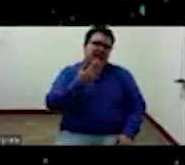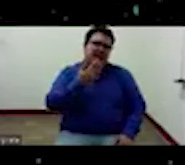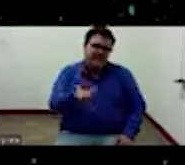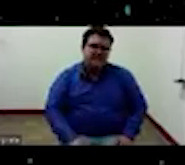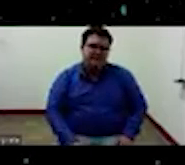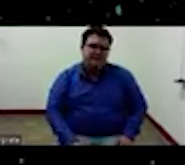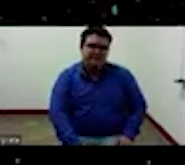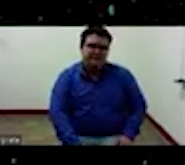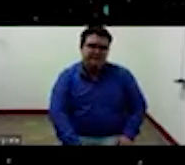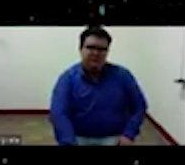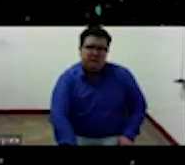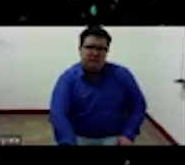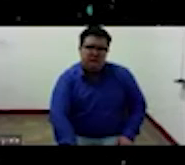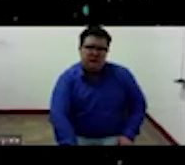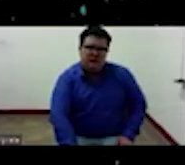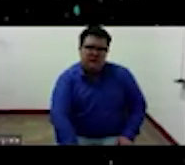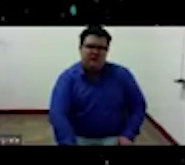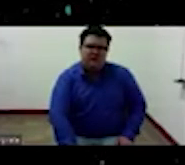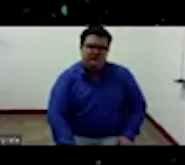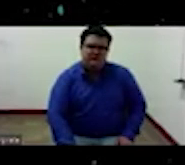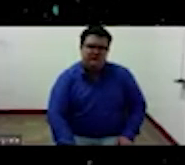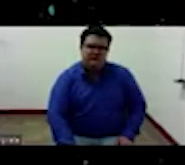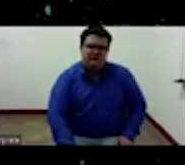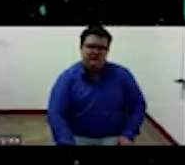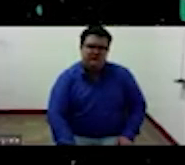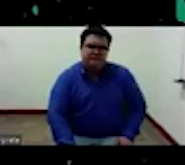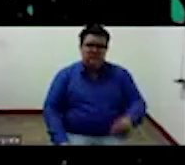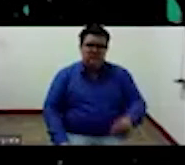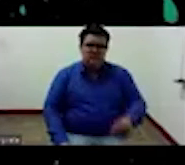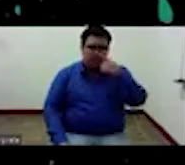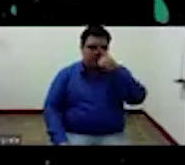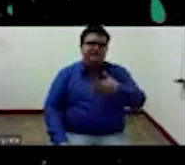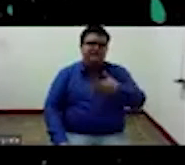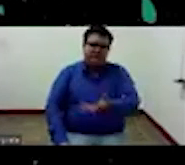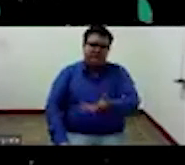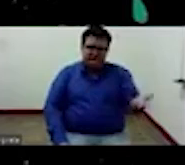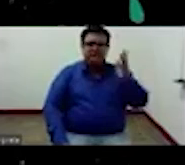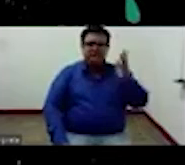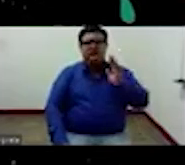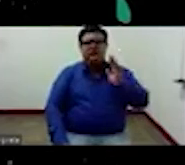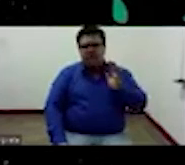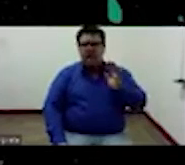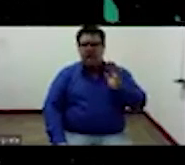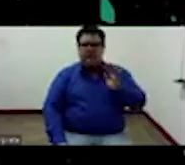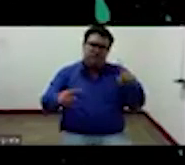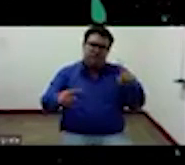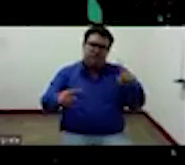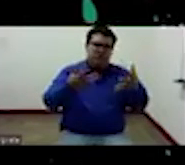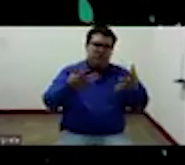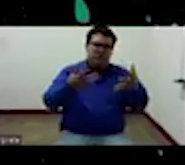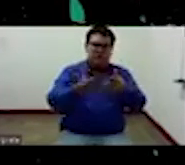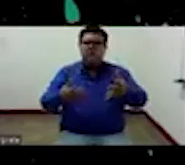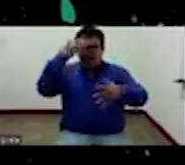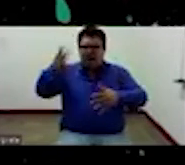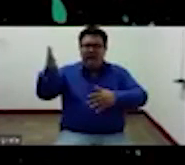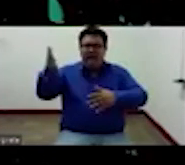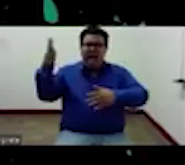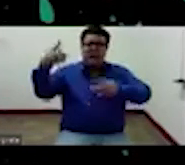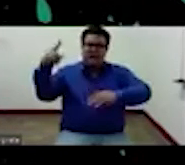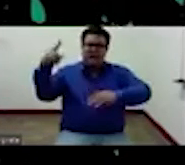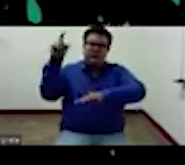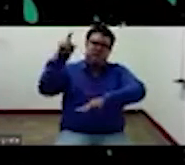Perdón, me salté uno, creo. Y estos son un poco, digamos, unos gramófonos gigantes encontrados en los páramos.